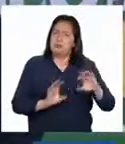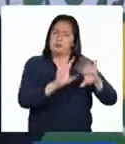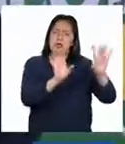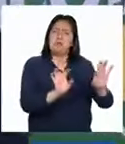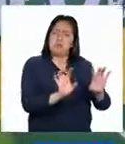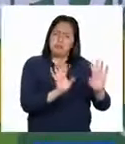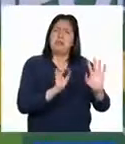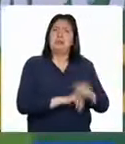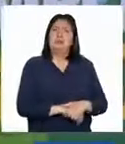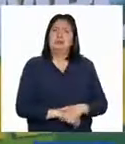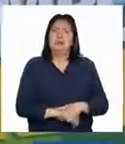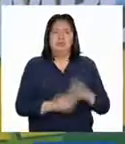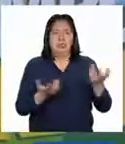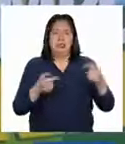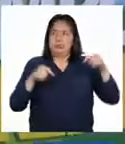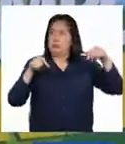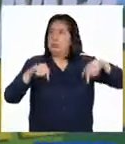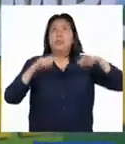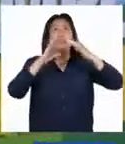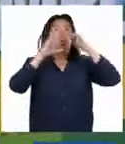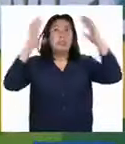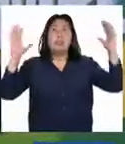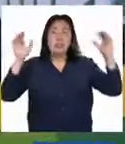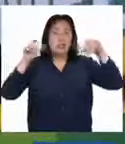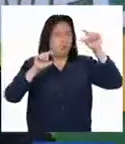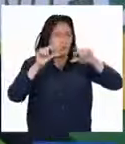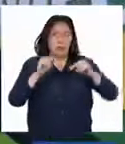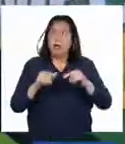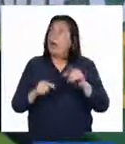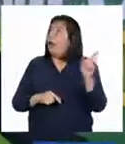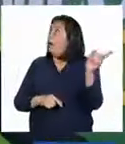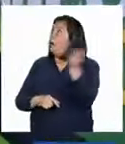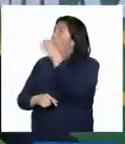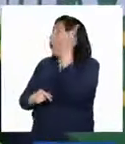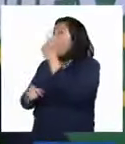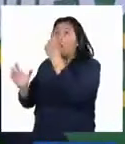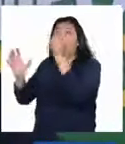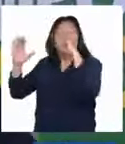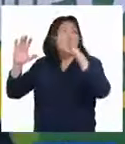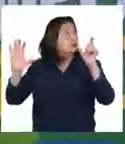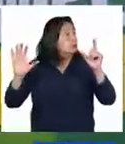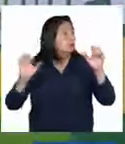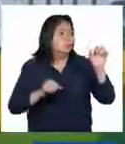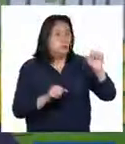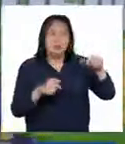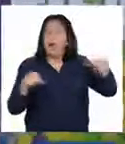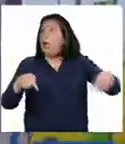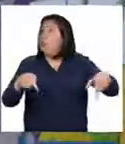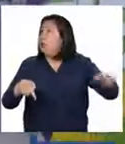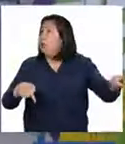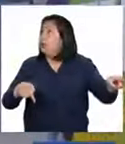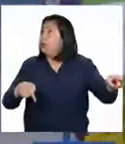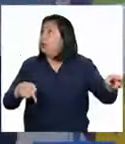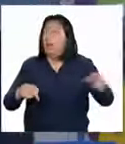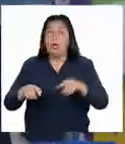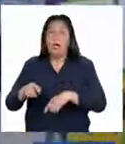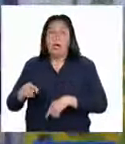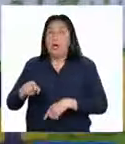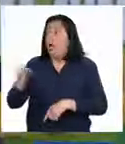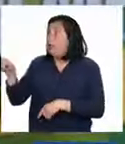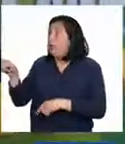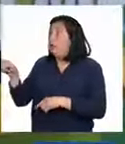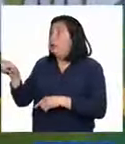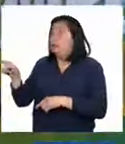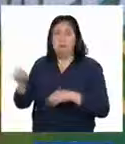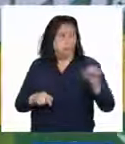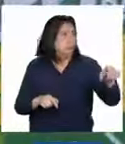una computadora y me encuentro en todo el laboratorio. ¿En todo el laboratorio? Así es. ¿Estás aquí? Estoy aquí.